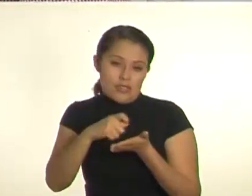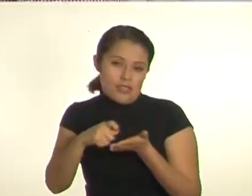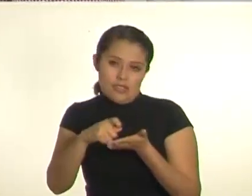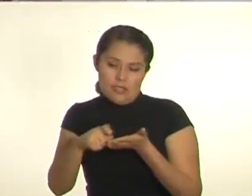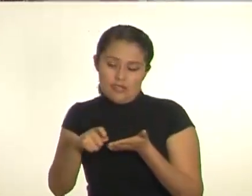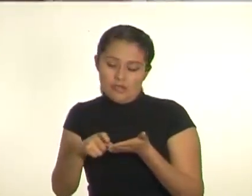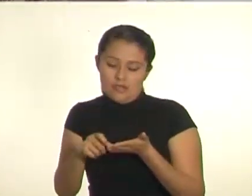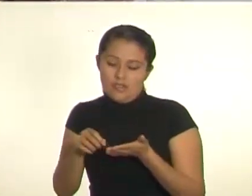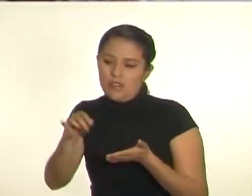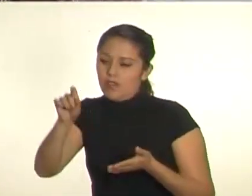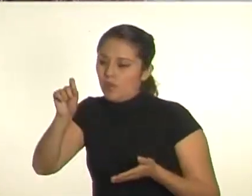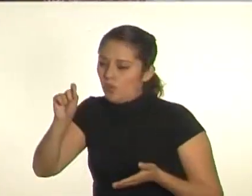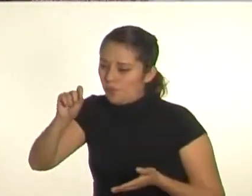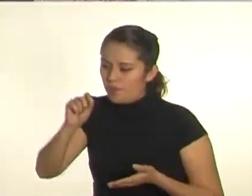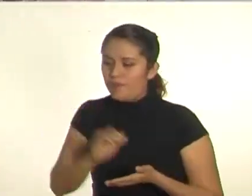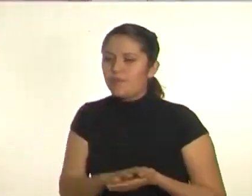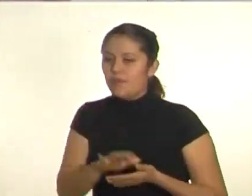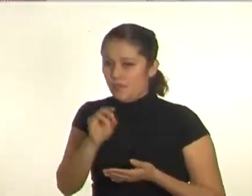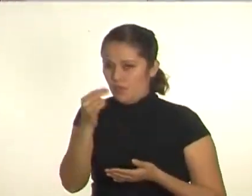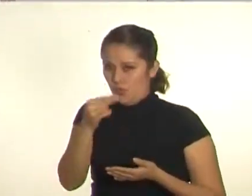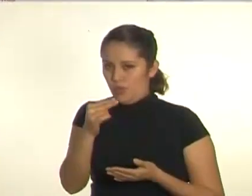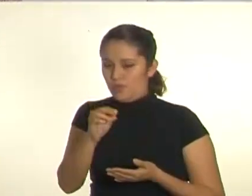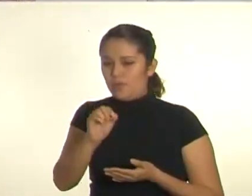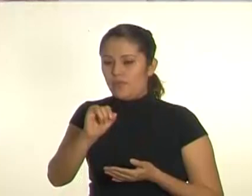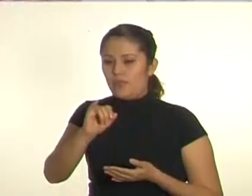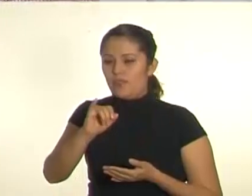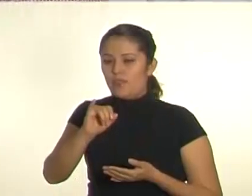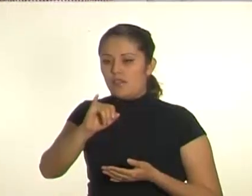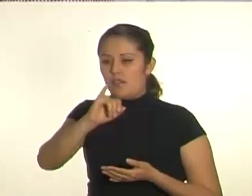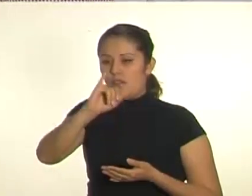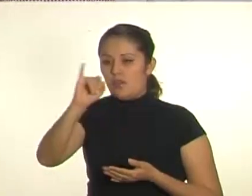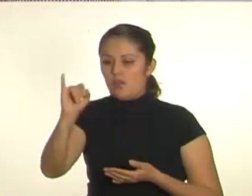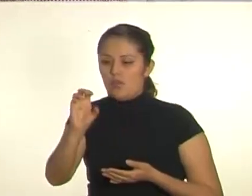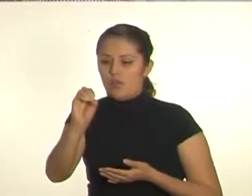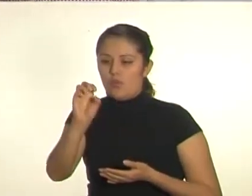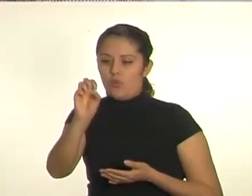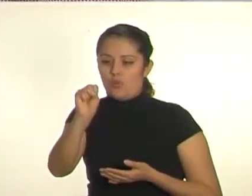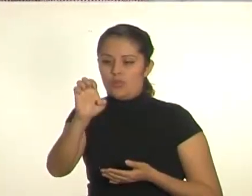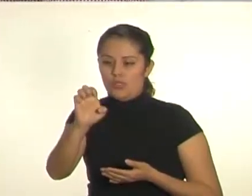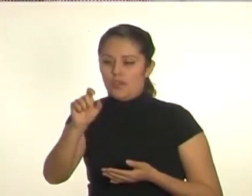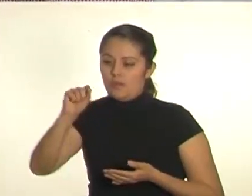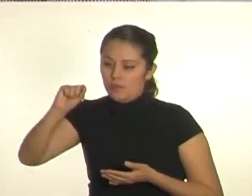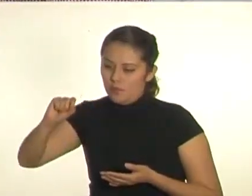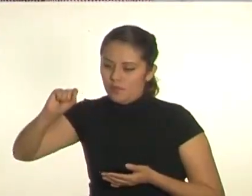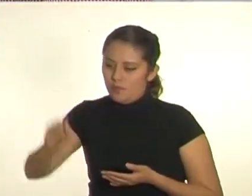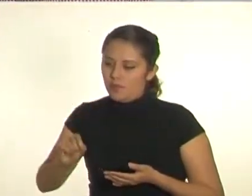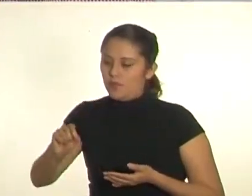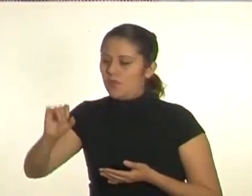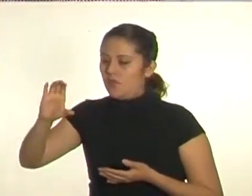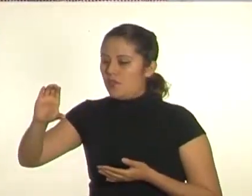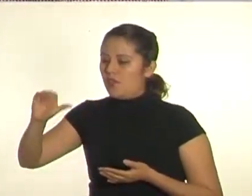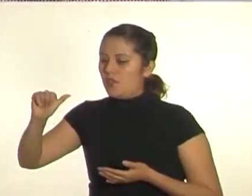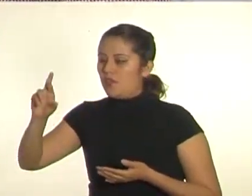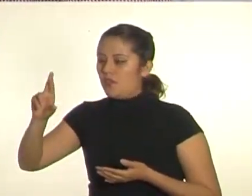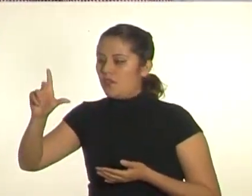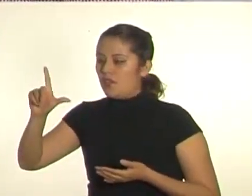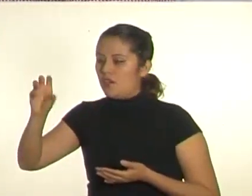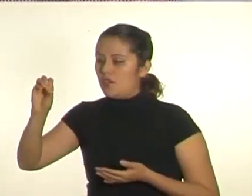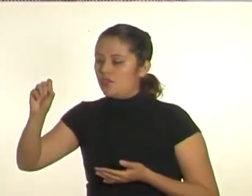puntos? Vamos a volver a leerlo. Los nombres son José, Carlos y